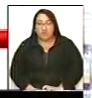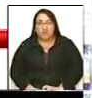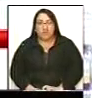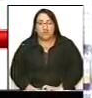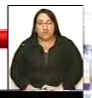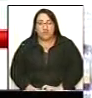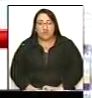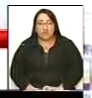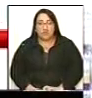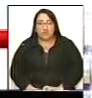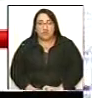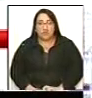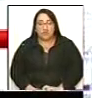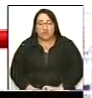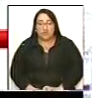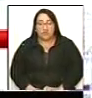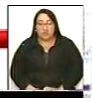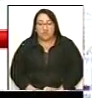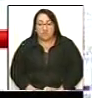quisiera